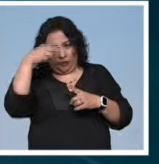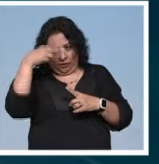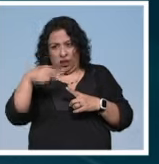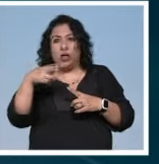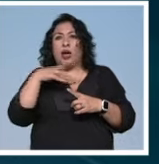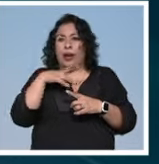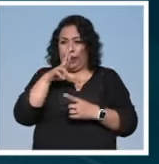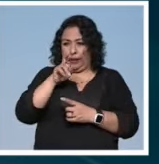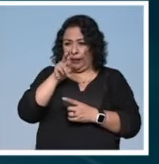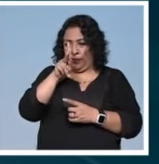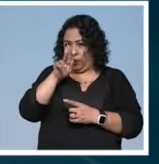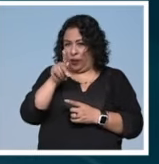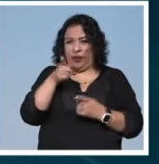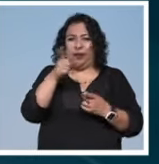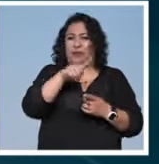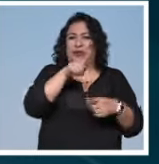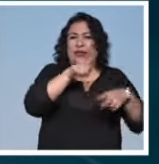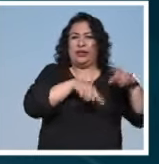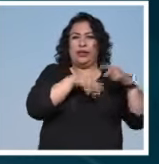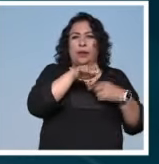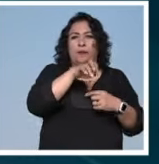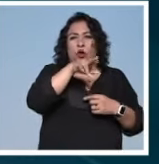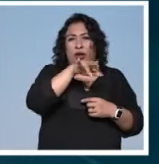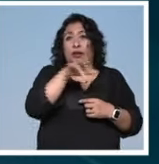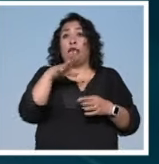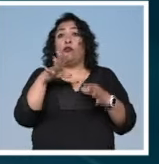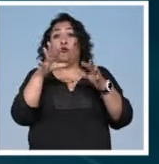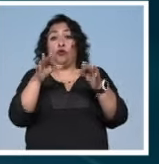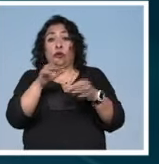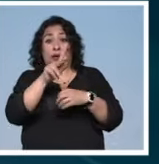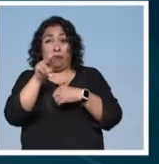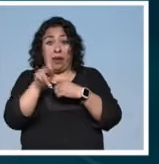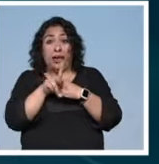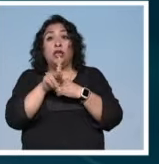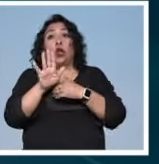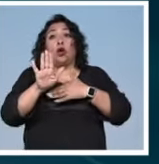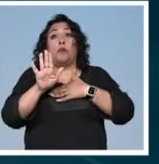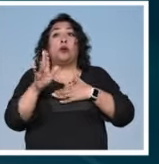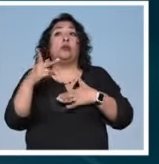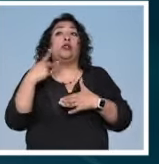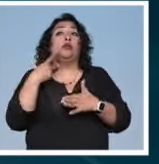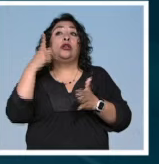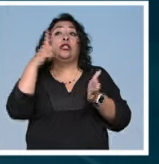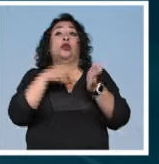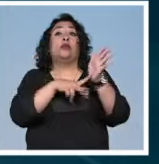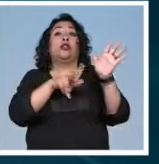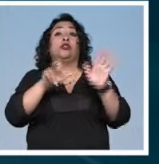una república, ya no como una monarquía. Fundar una nación, el compromiso político